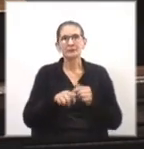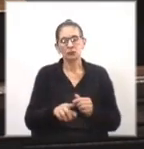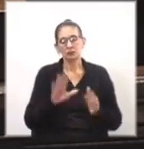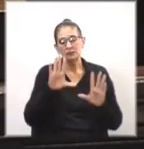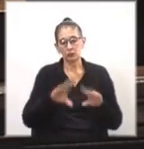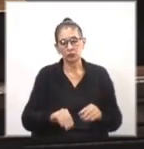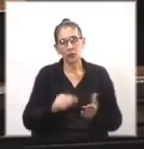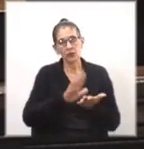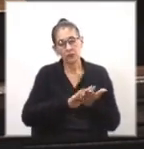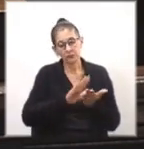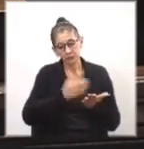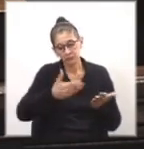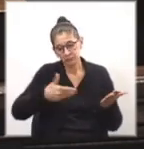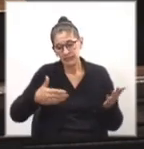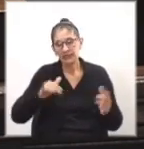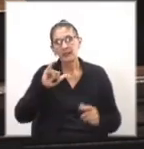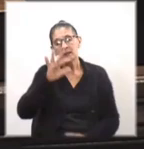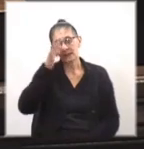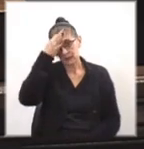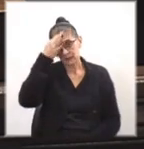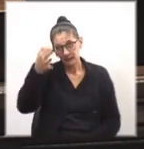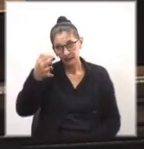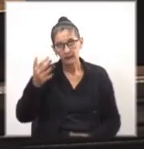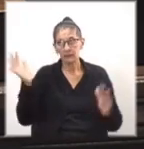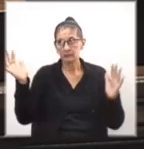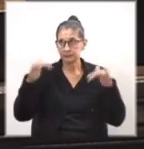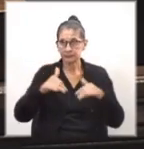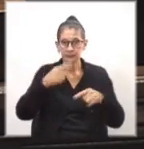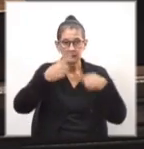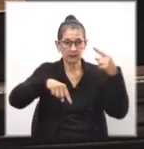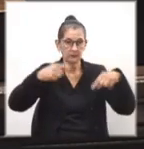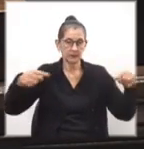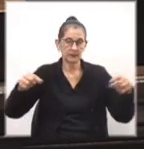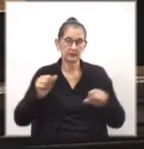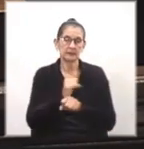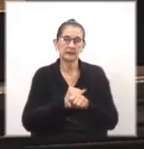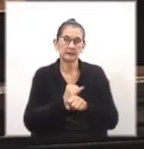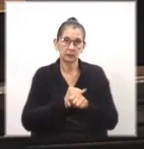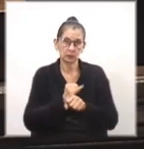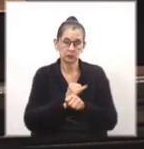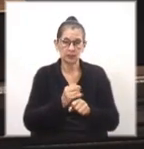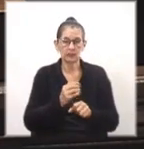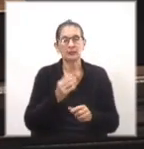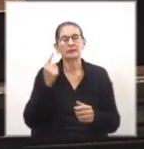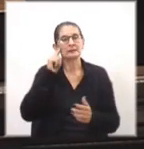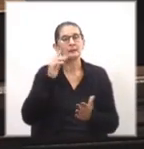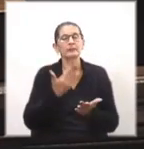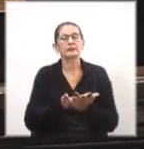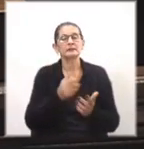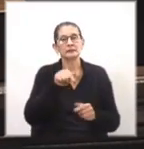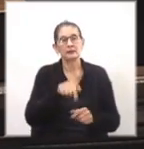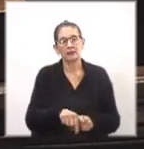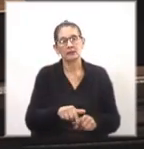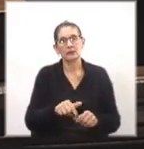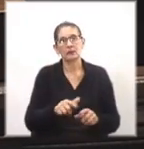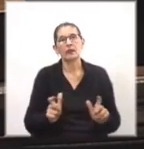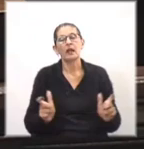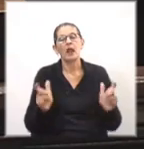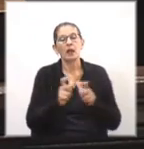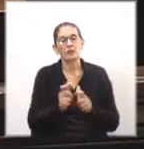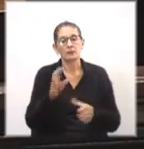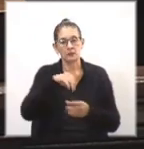evidencias técnicas que trajeron diferentes instituciones que se presentaron en nuestra